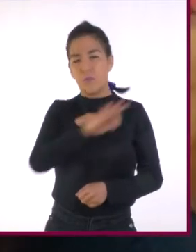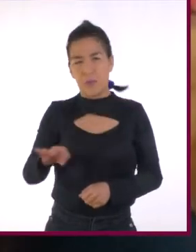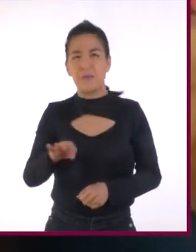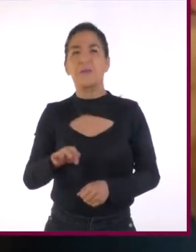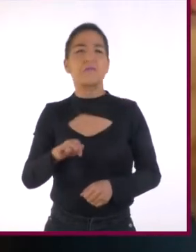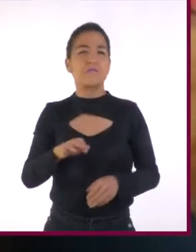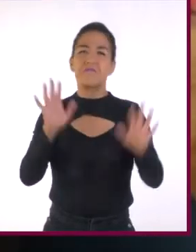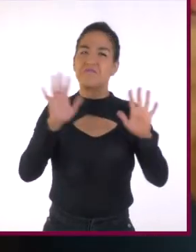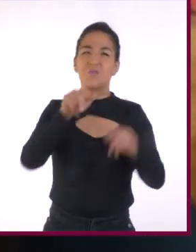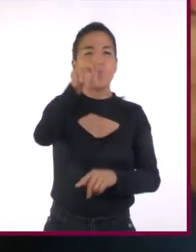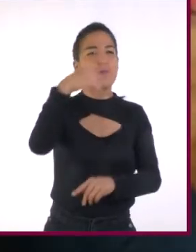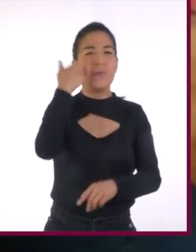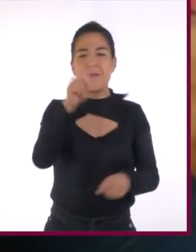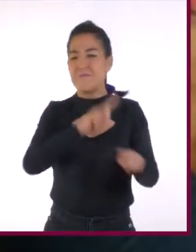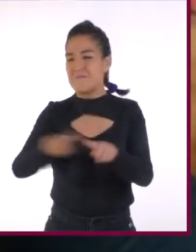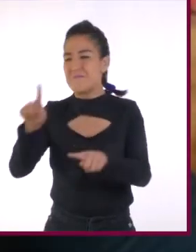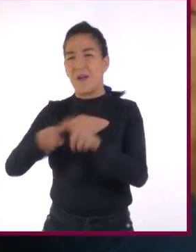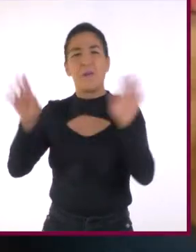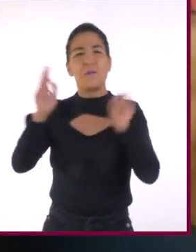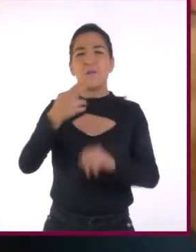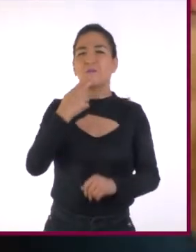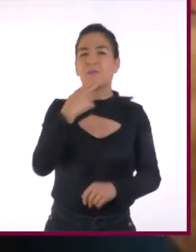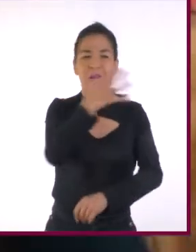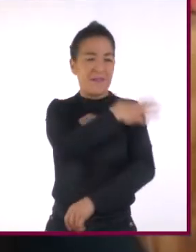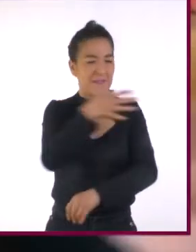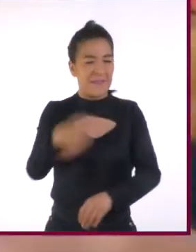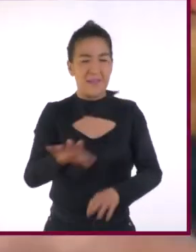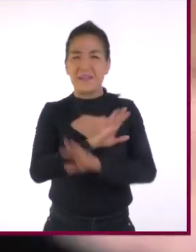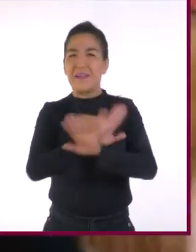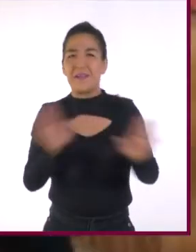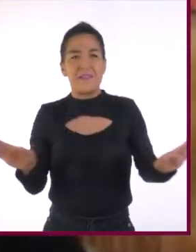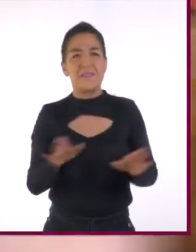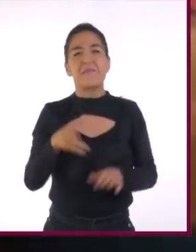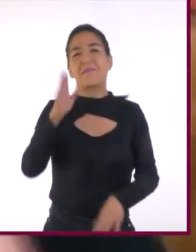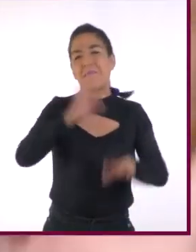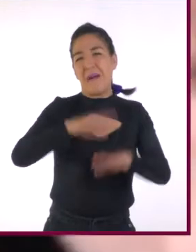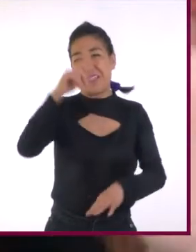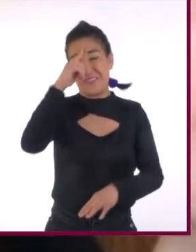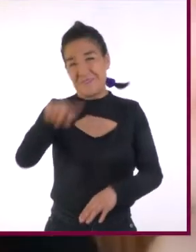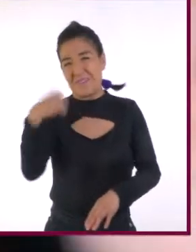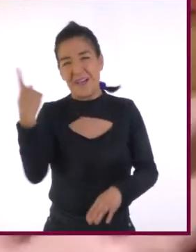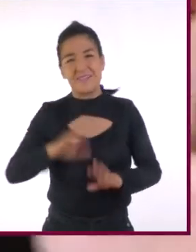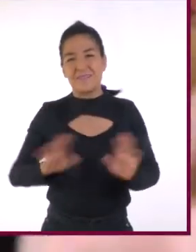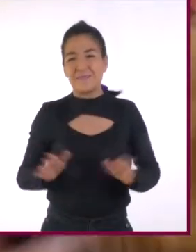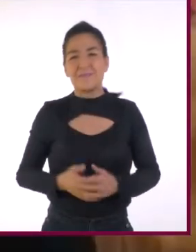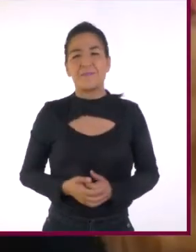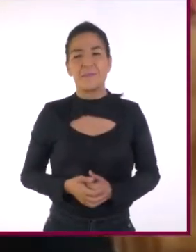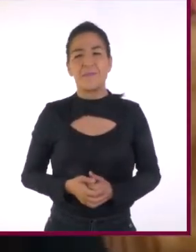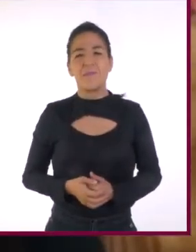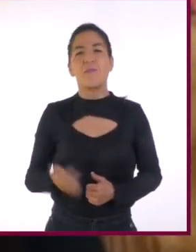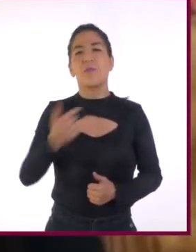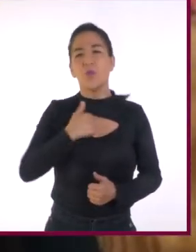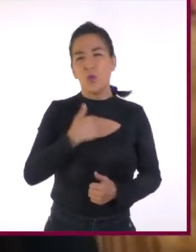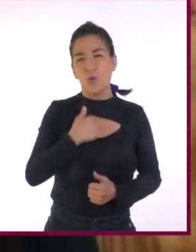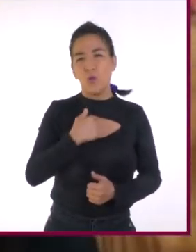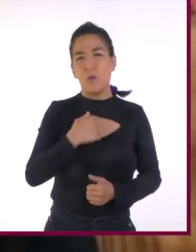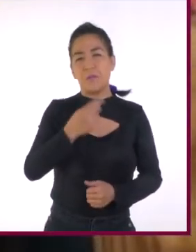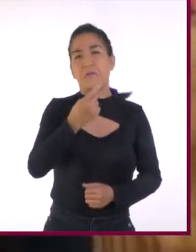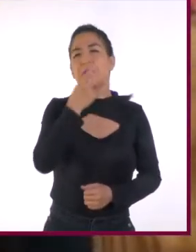hago yoga, hay posturas que parecen como imposibles de hacer, donde sostienes todo tu cuerpo con dos manos en una